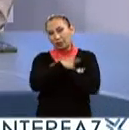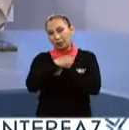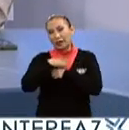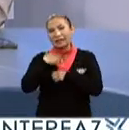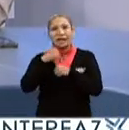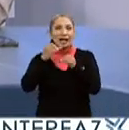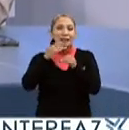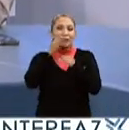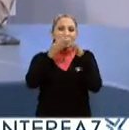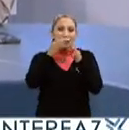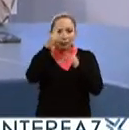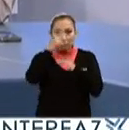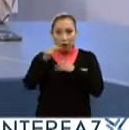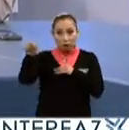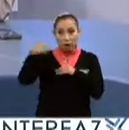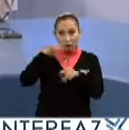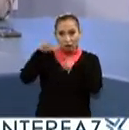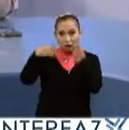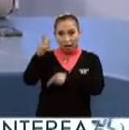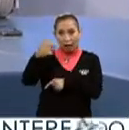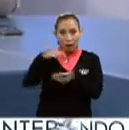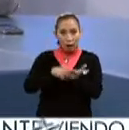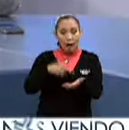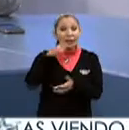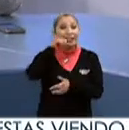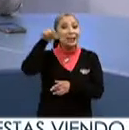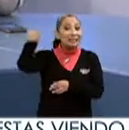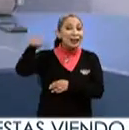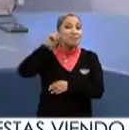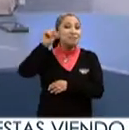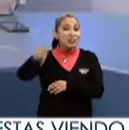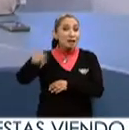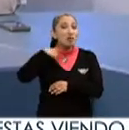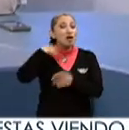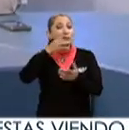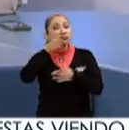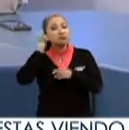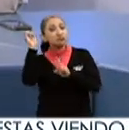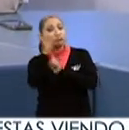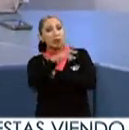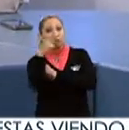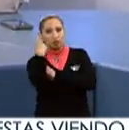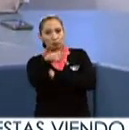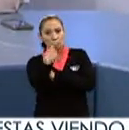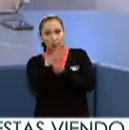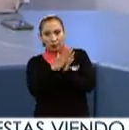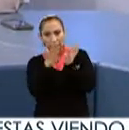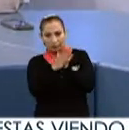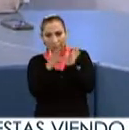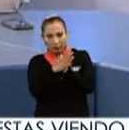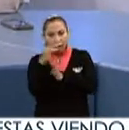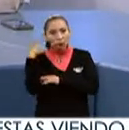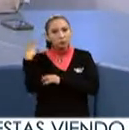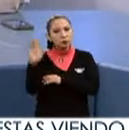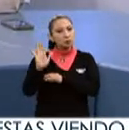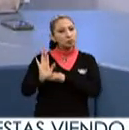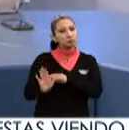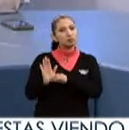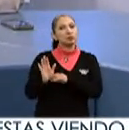Él está ya también en este evento y desde allá precisamente nos manda su participación,